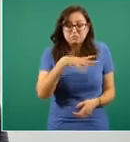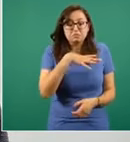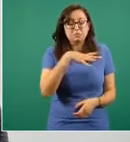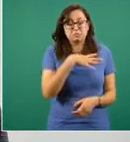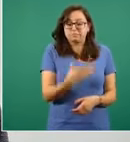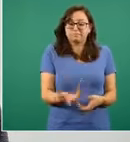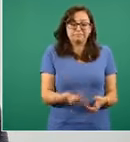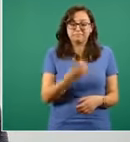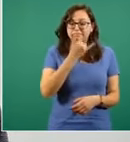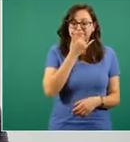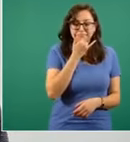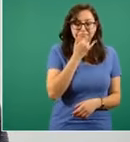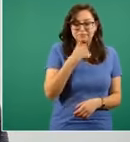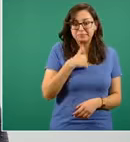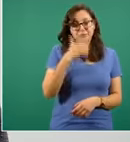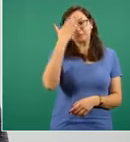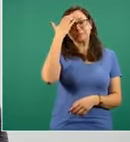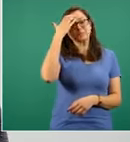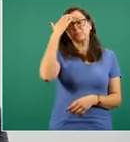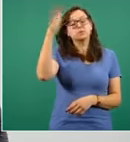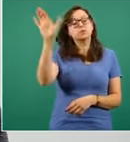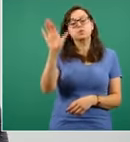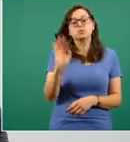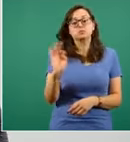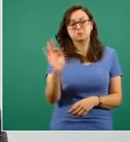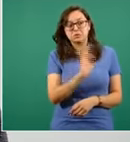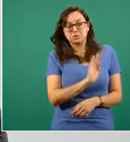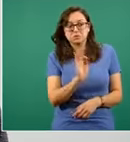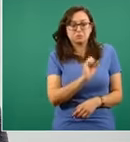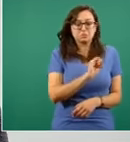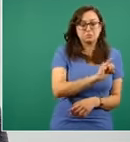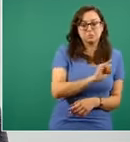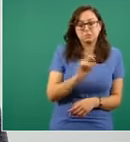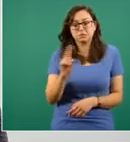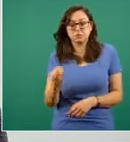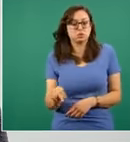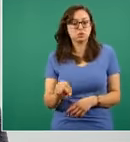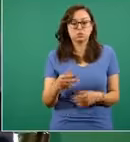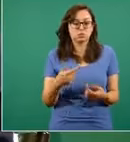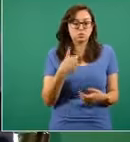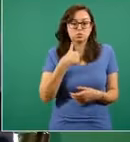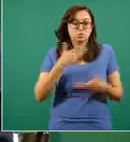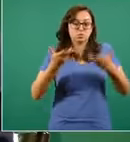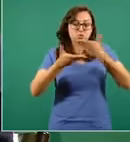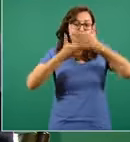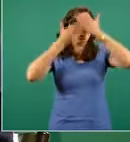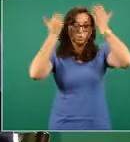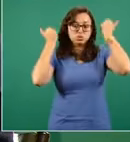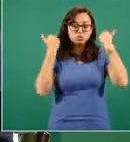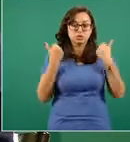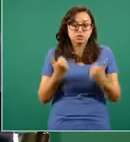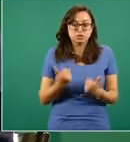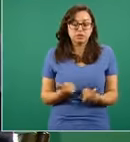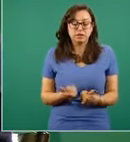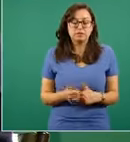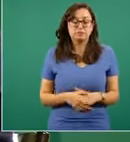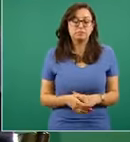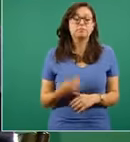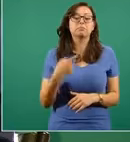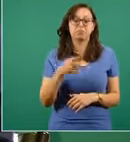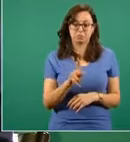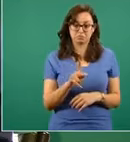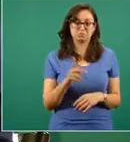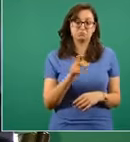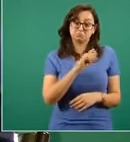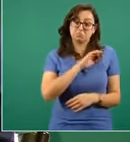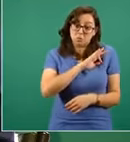una implementación o algún equipo que se haya utilizado, que se le haya suministrado al señor presidente, pero igual